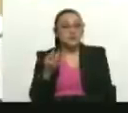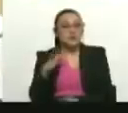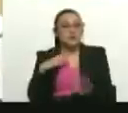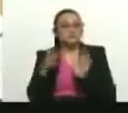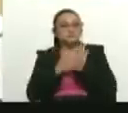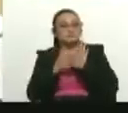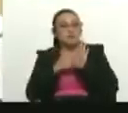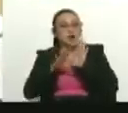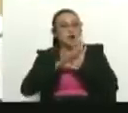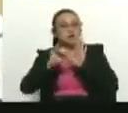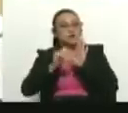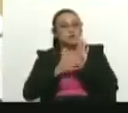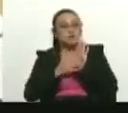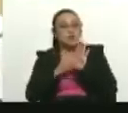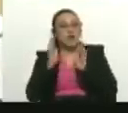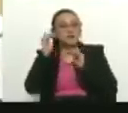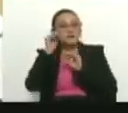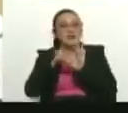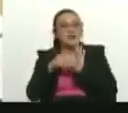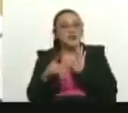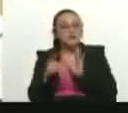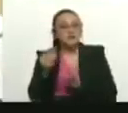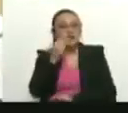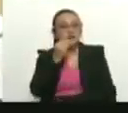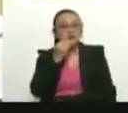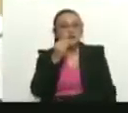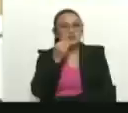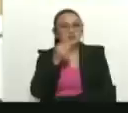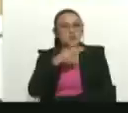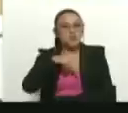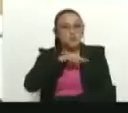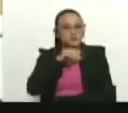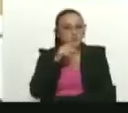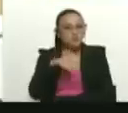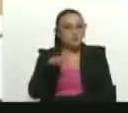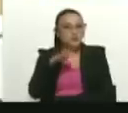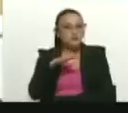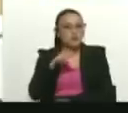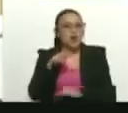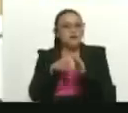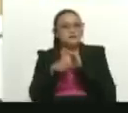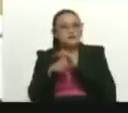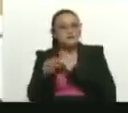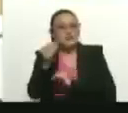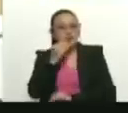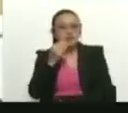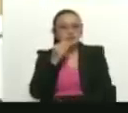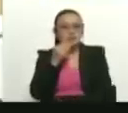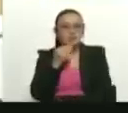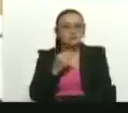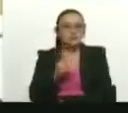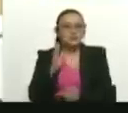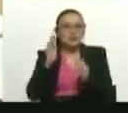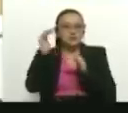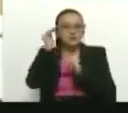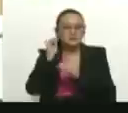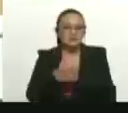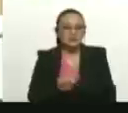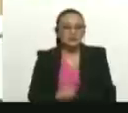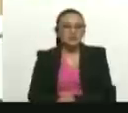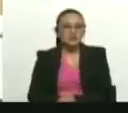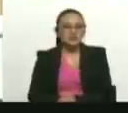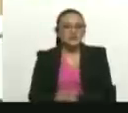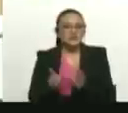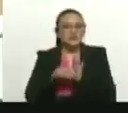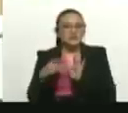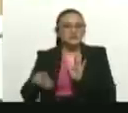Constitución, atender el derecho a la alimentación de nuestro pueblo y el acceso al alimento, atender los